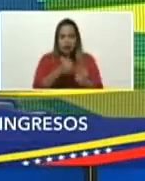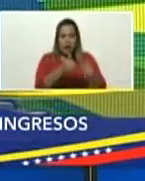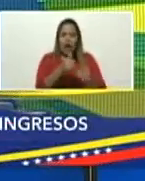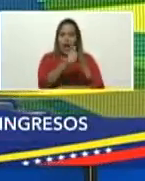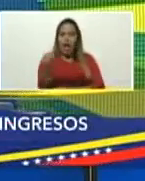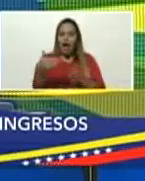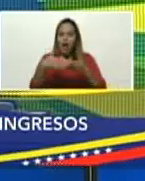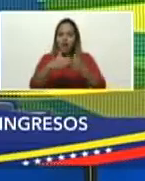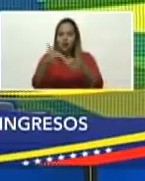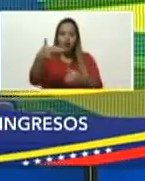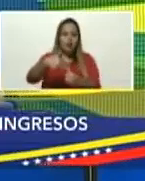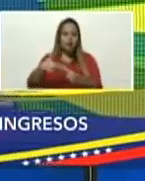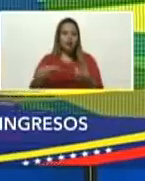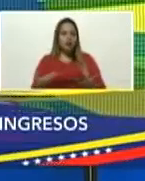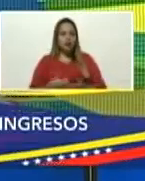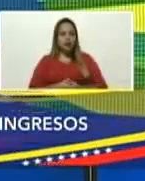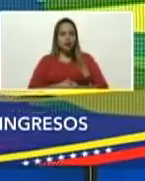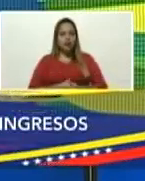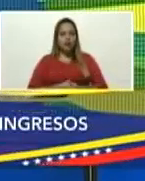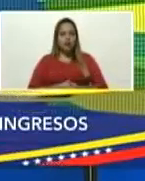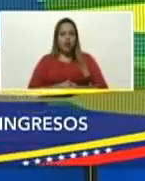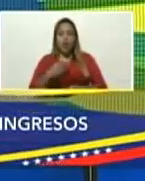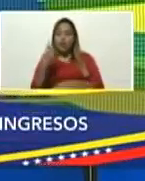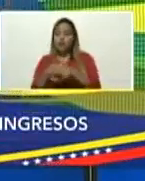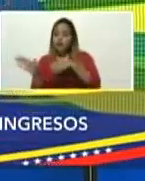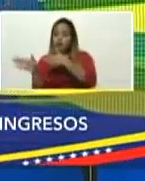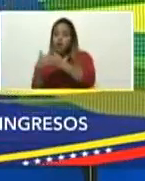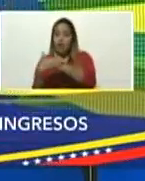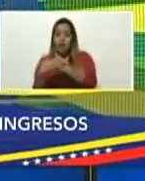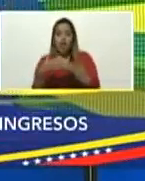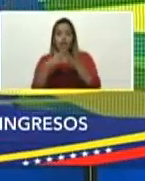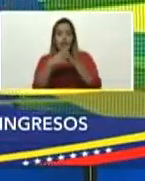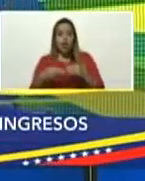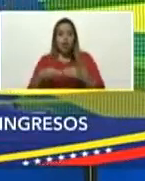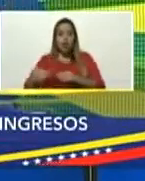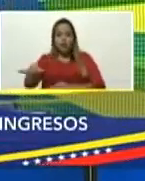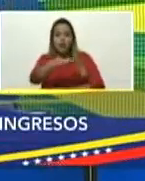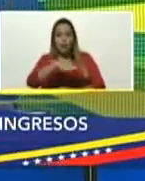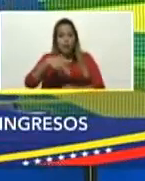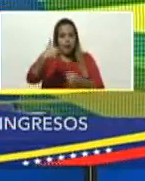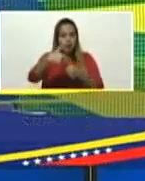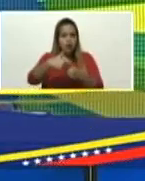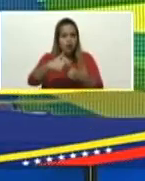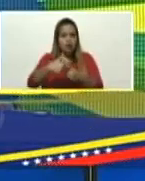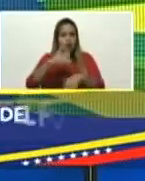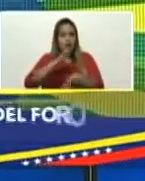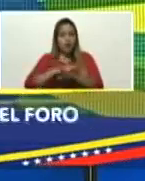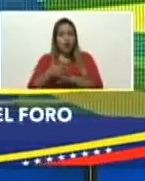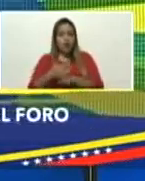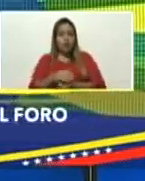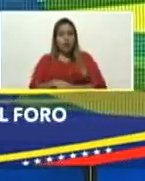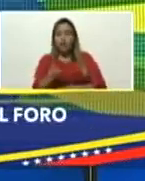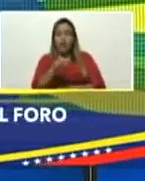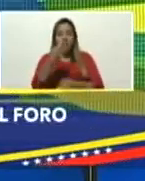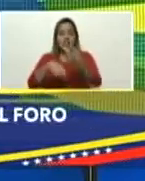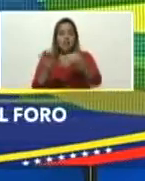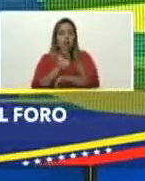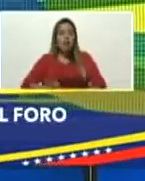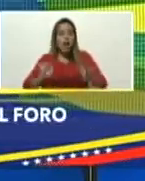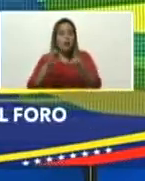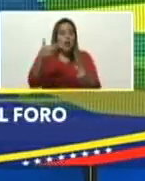le persiguieron cada barco de petróleo? Cuando tuvimos que cerrar todos los campos petroleros, pues no vendíamos ni una gota de